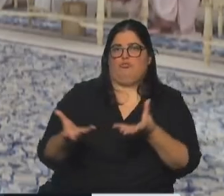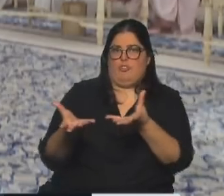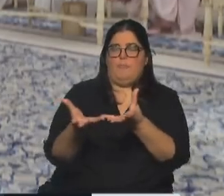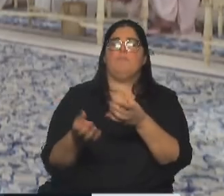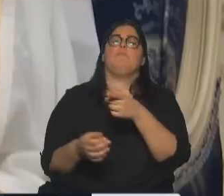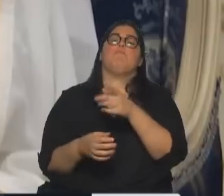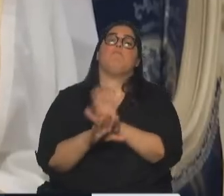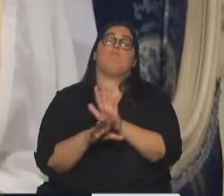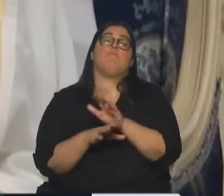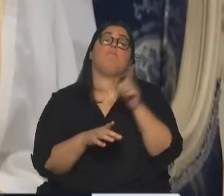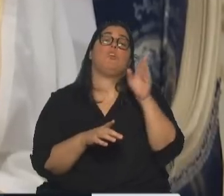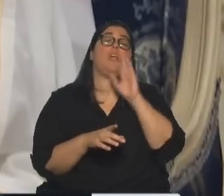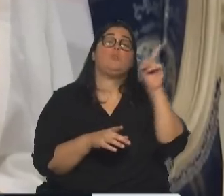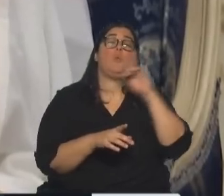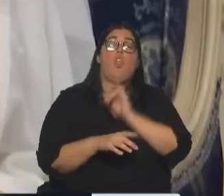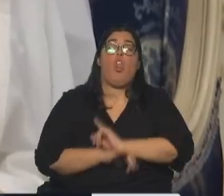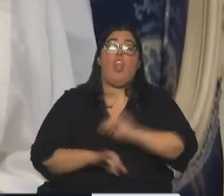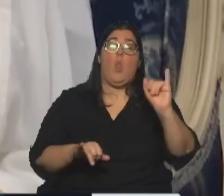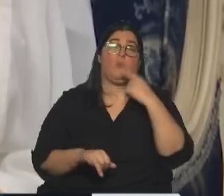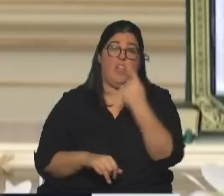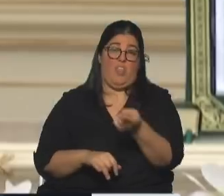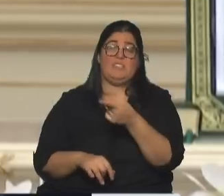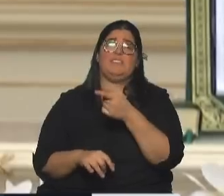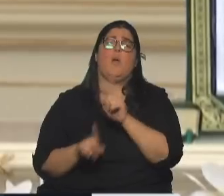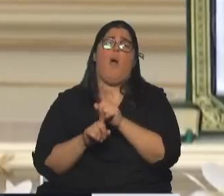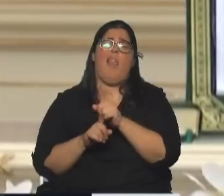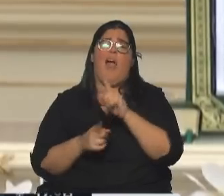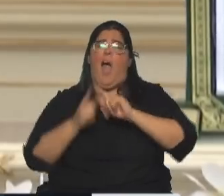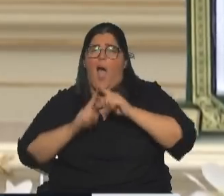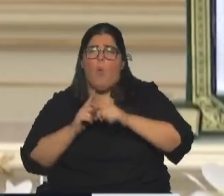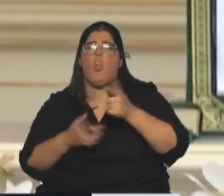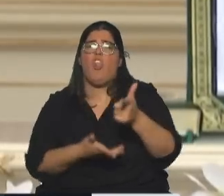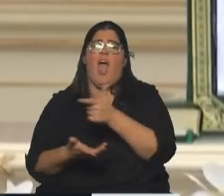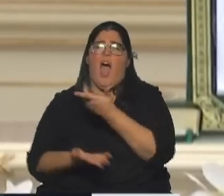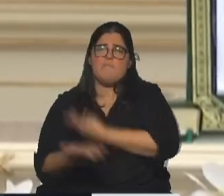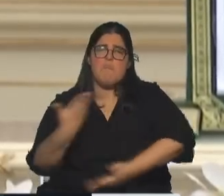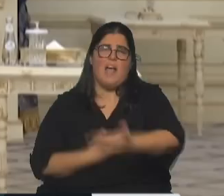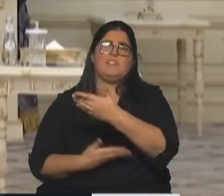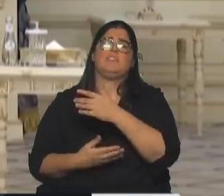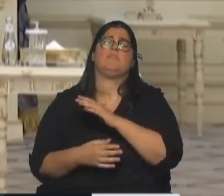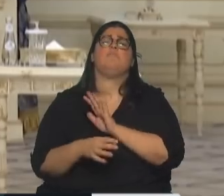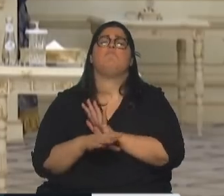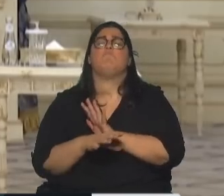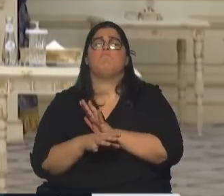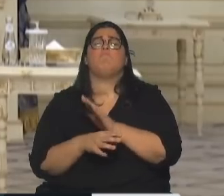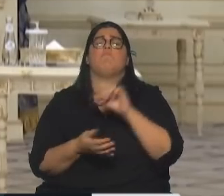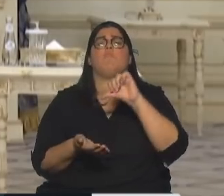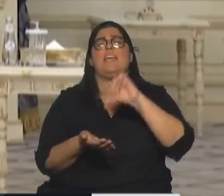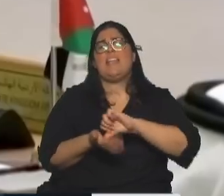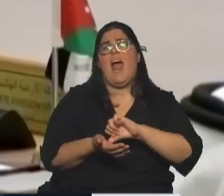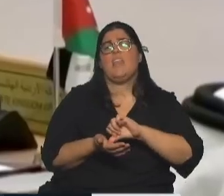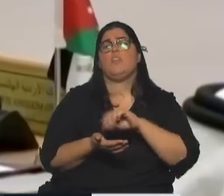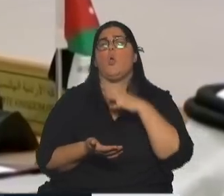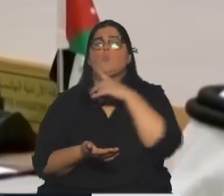denunciar Occidente o los Estados Unidos, que es este acuerdo de intercambio de armas aparentemente que se daría entre Irán y Rusia,